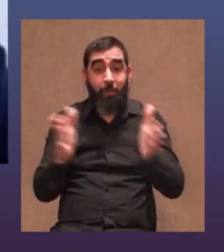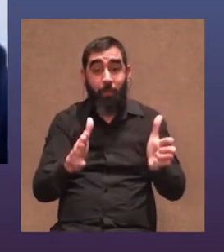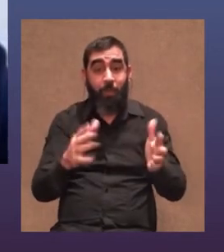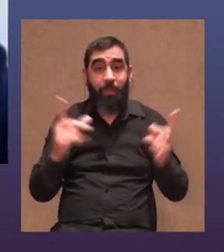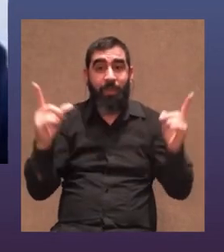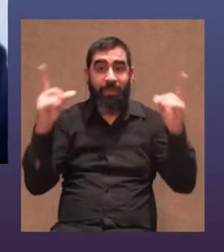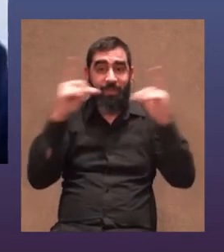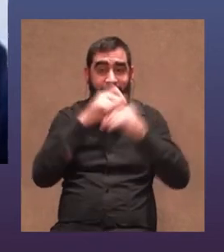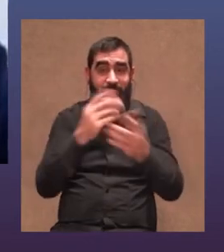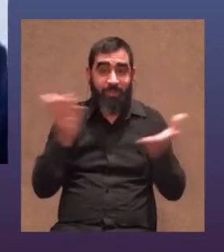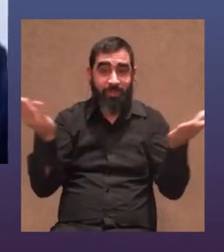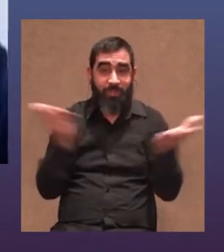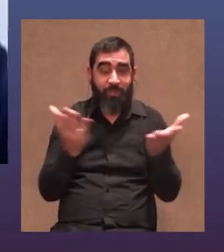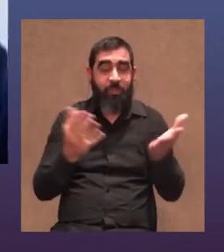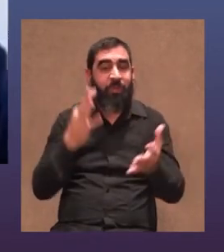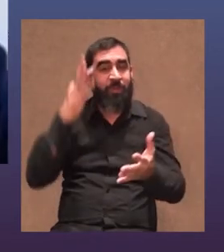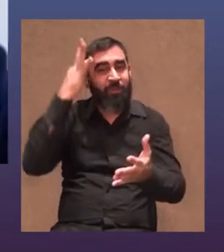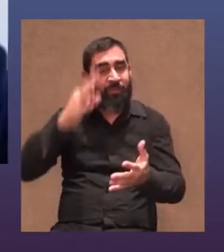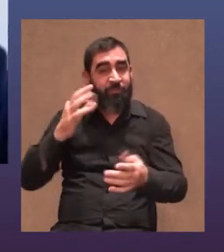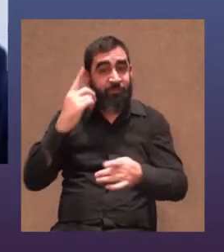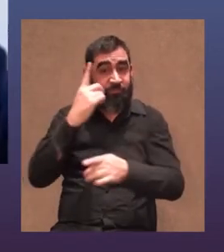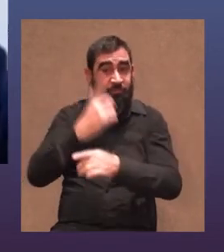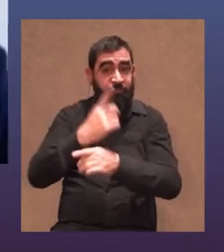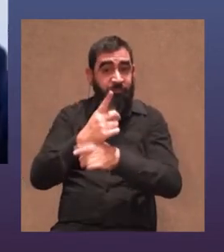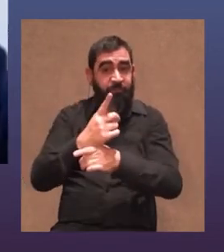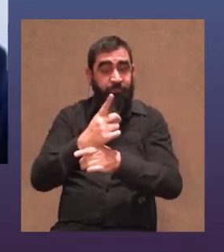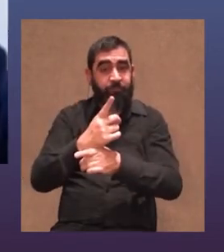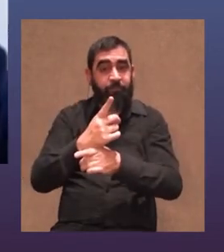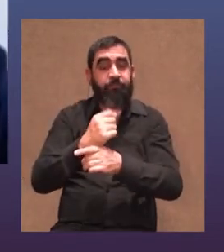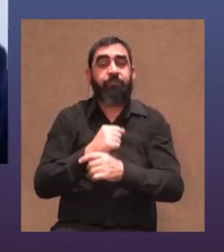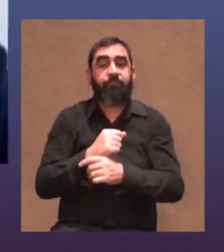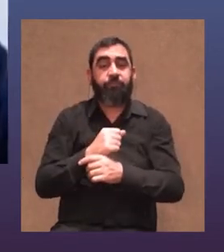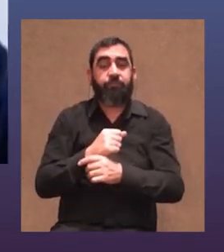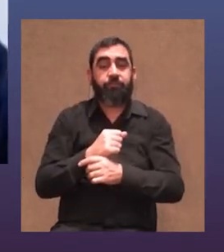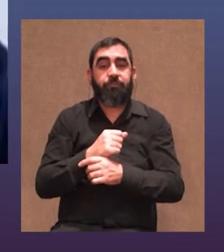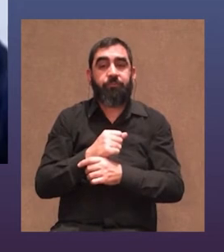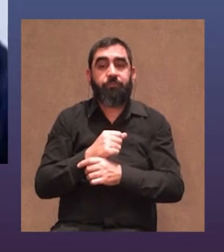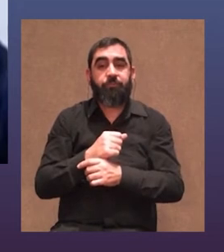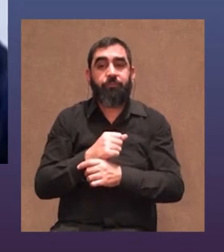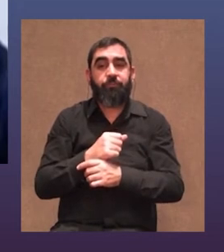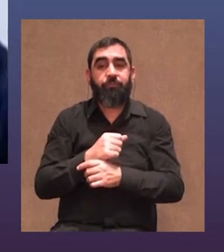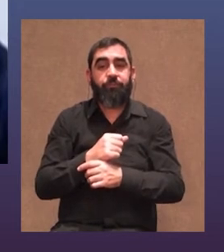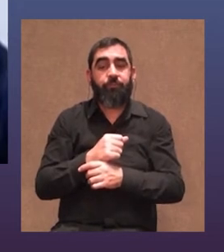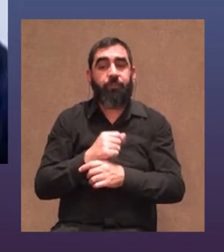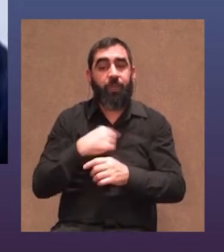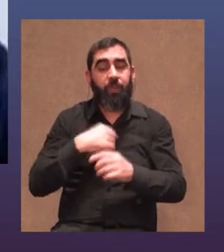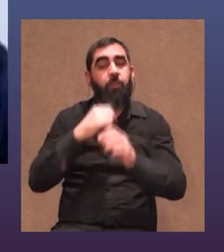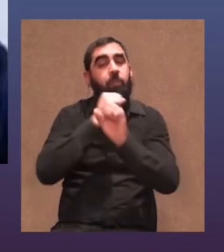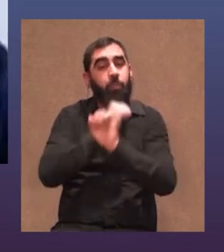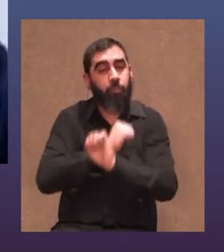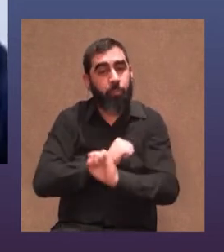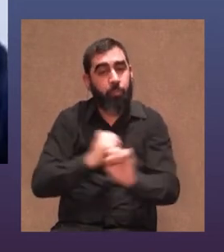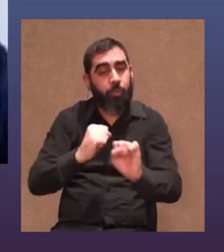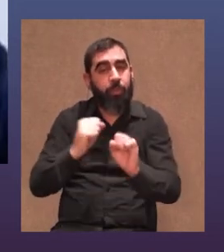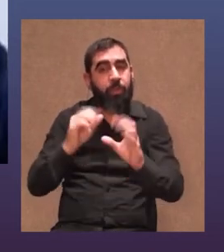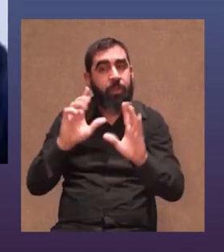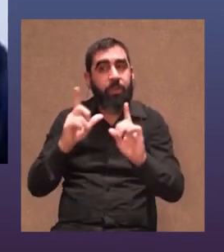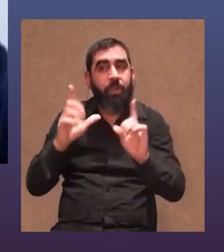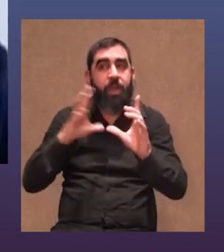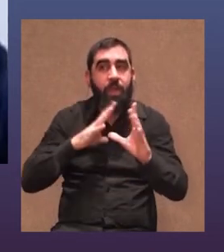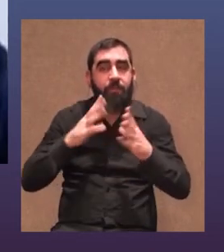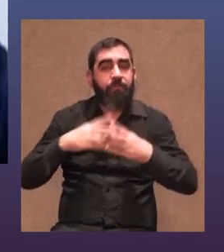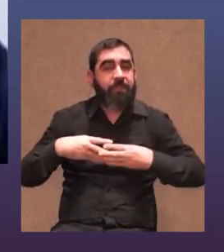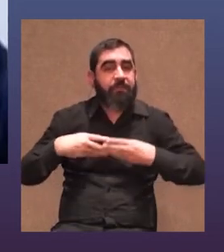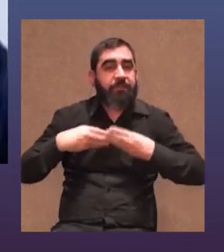Creo que lo primero es tener la capacidad y la sensibilidad